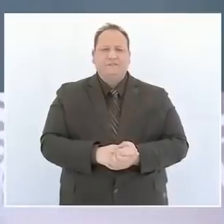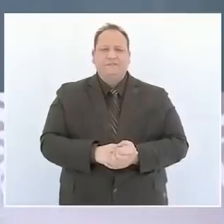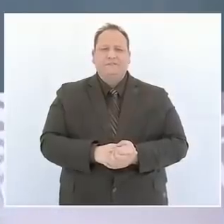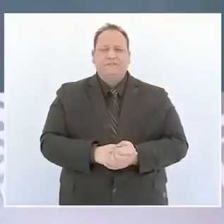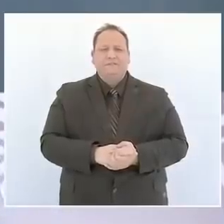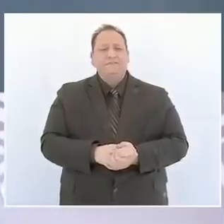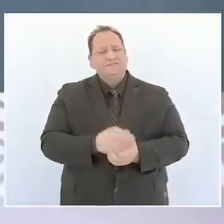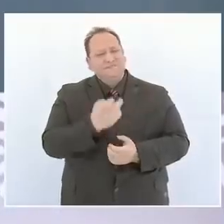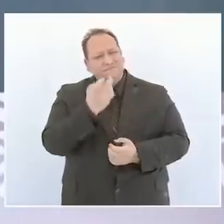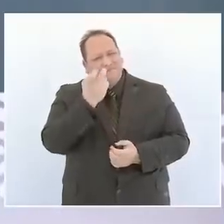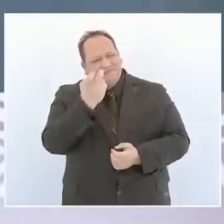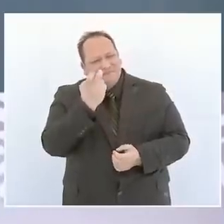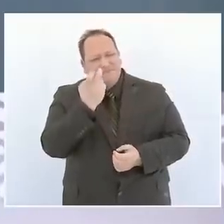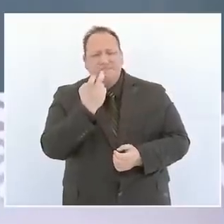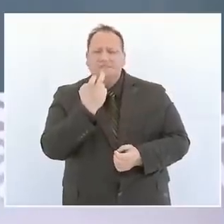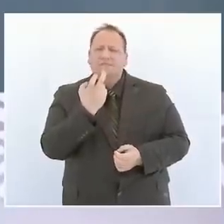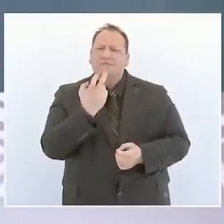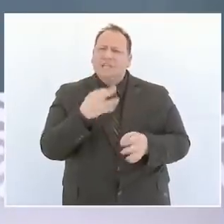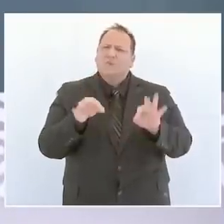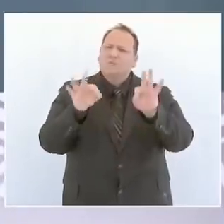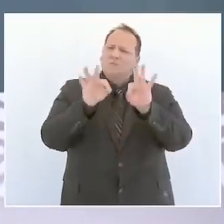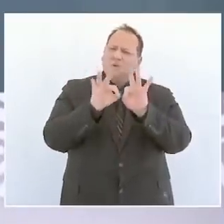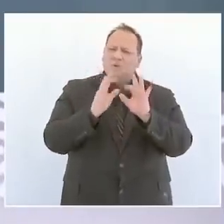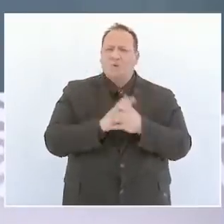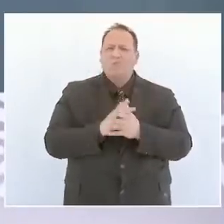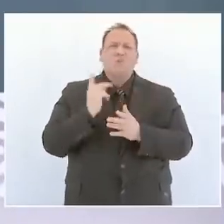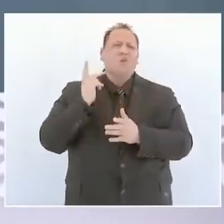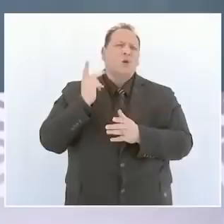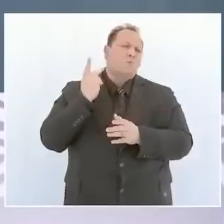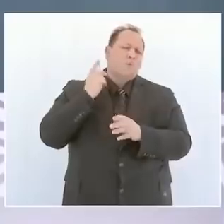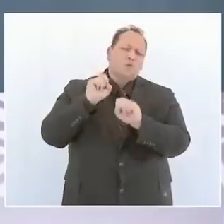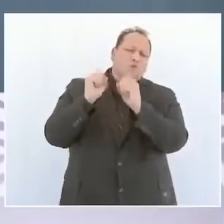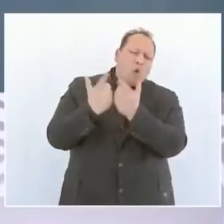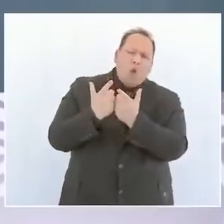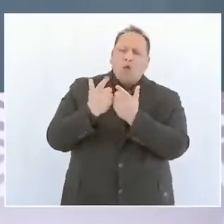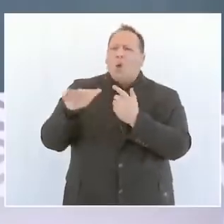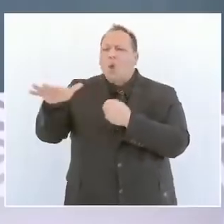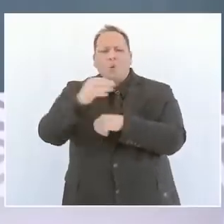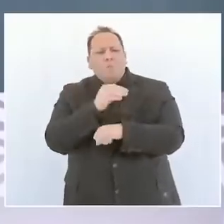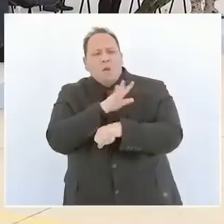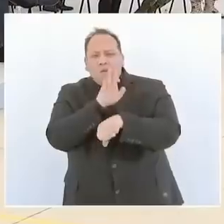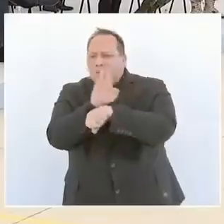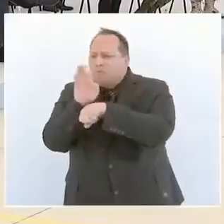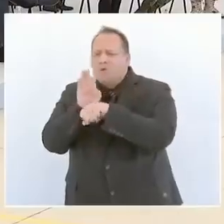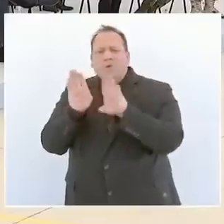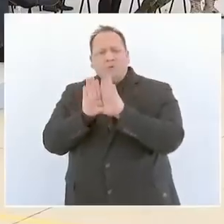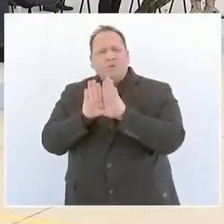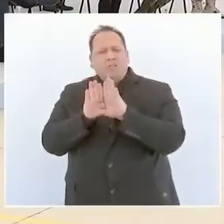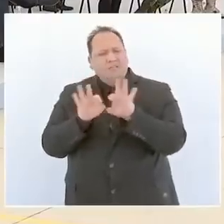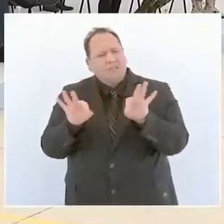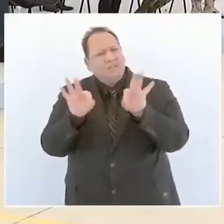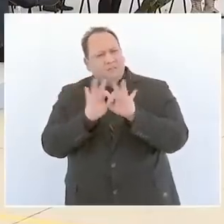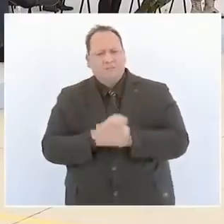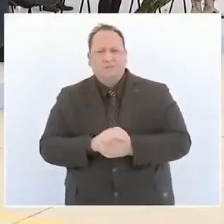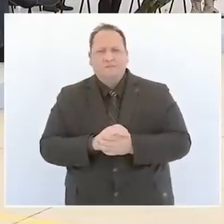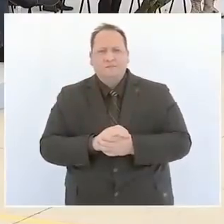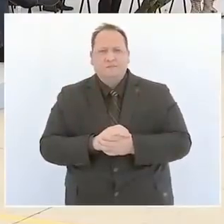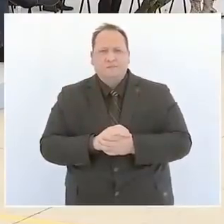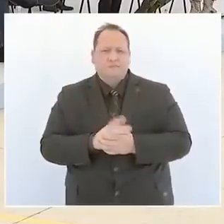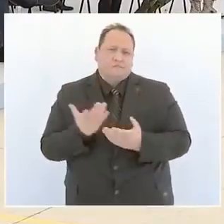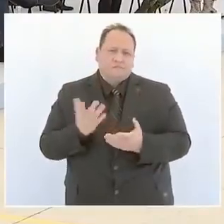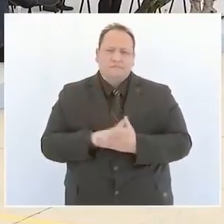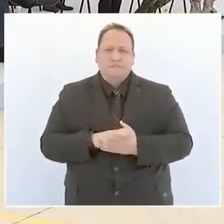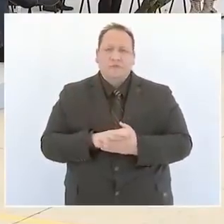Por eso es muy importante la política social, la política de bienestar. No se resuelve